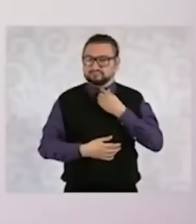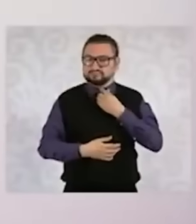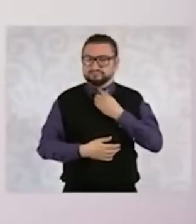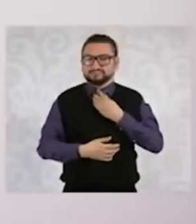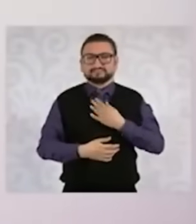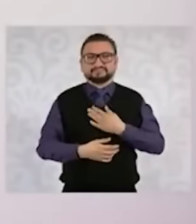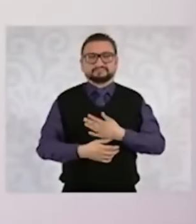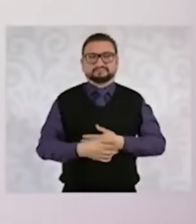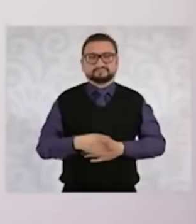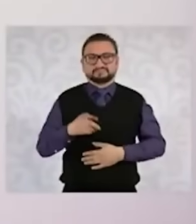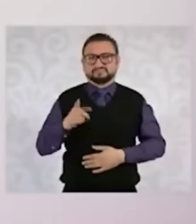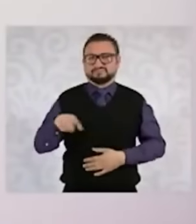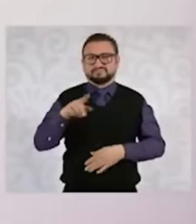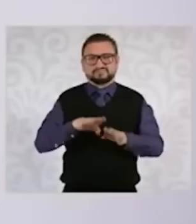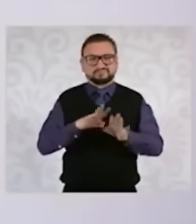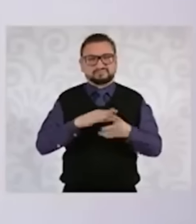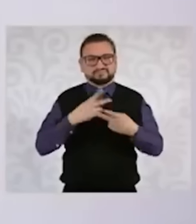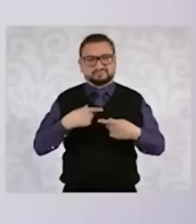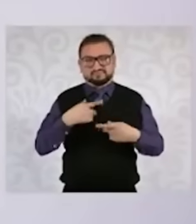¿no?